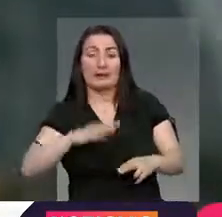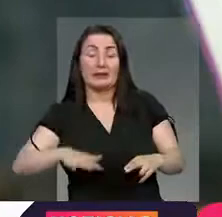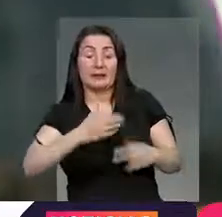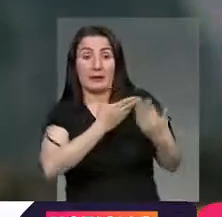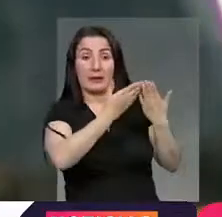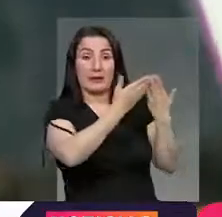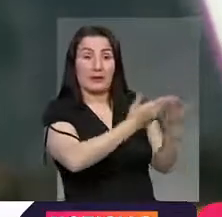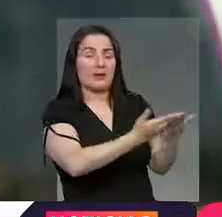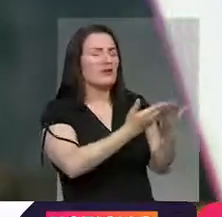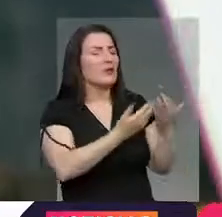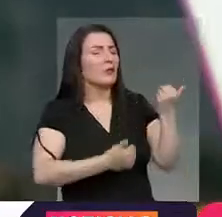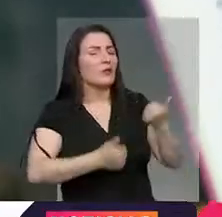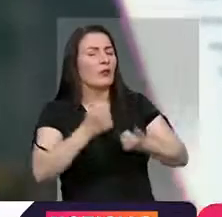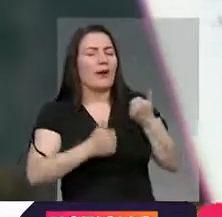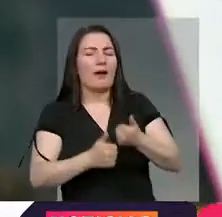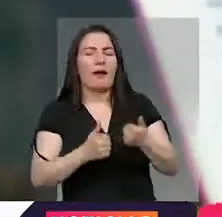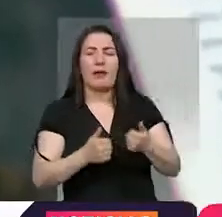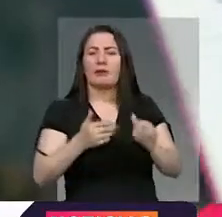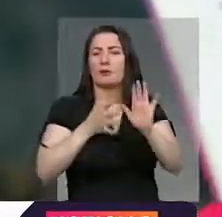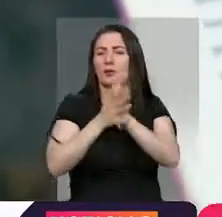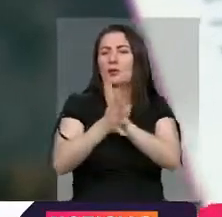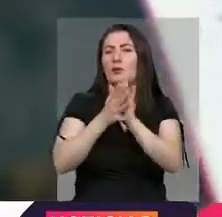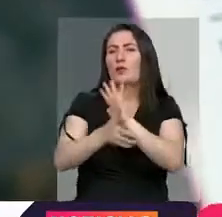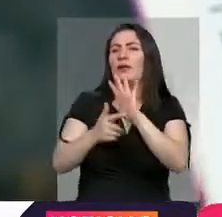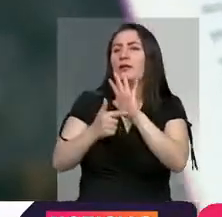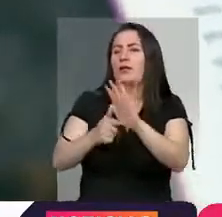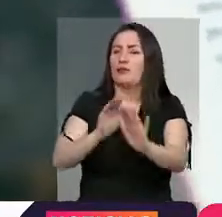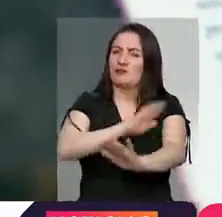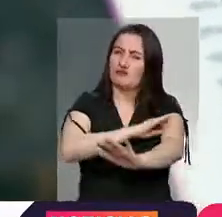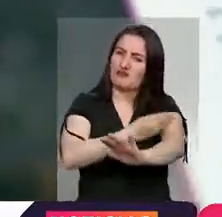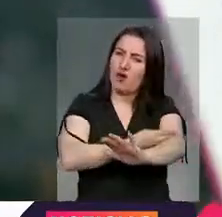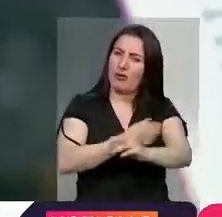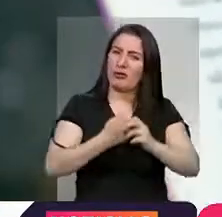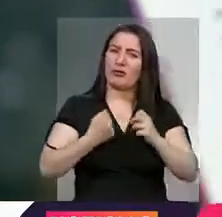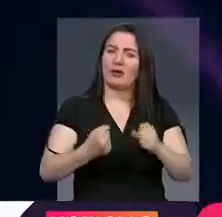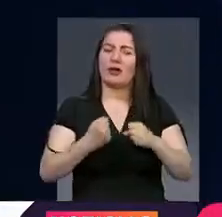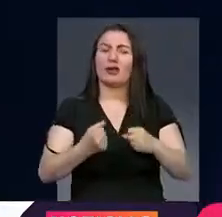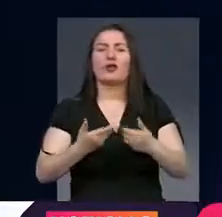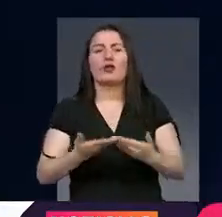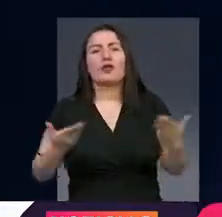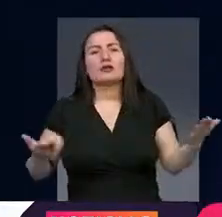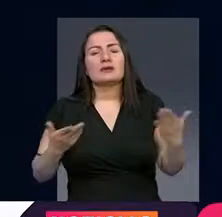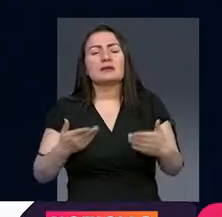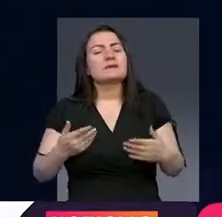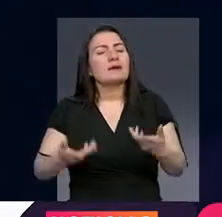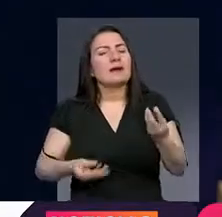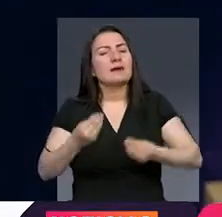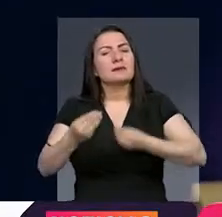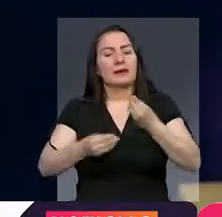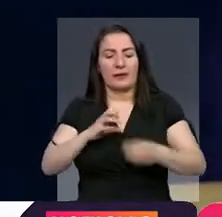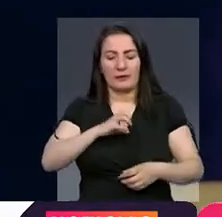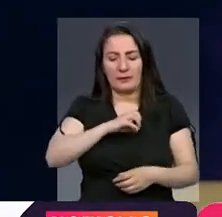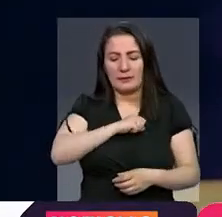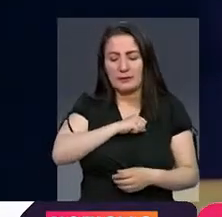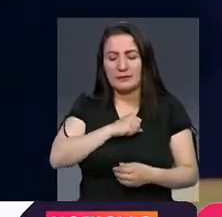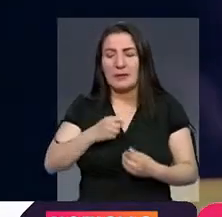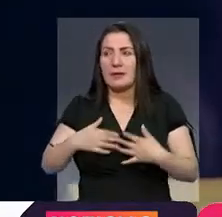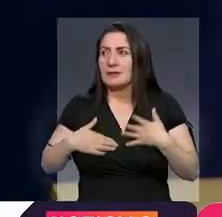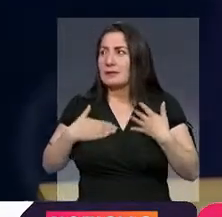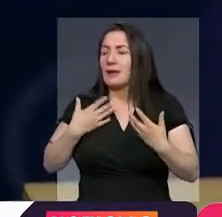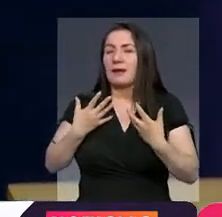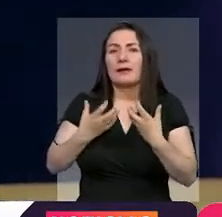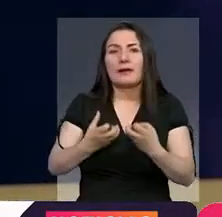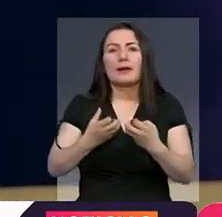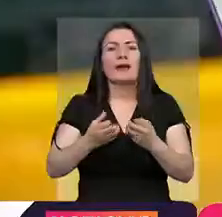es una inspiradora obra maestra que muestra el poder del sentimiento agridulce que se traduce en una tendencia hacia la tristeza y el anhelo, un